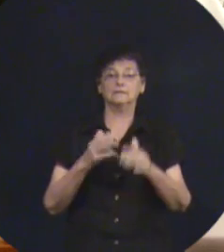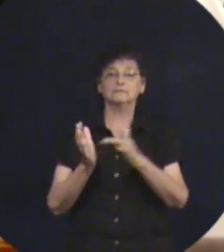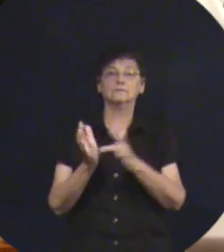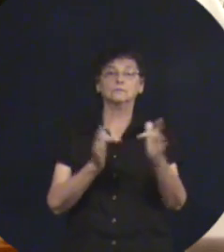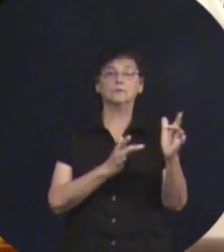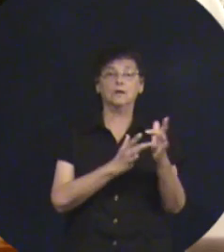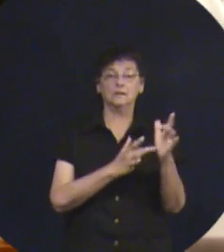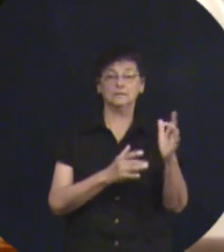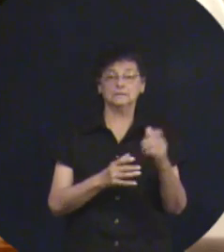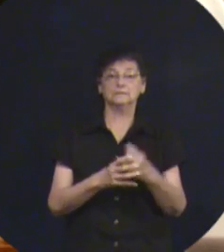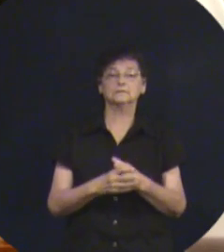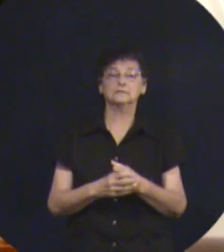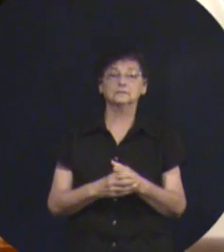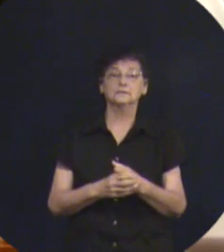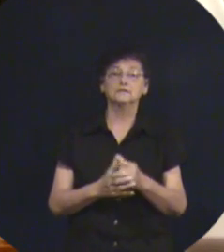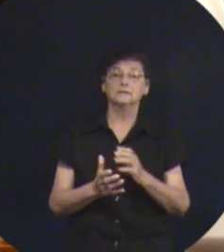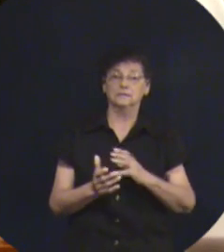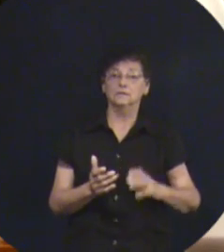de Cristo.